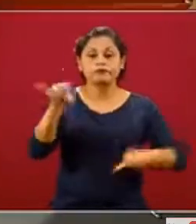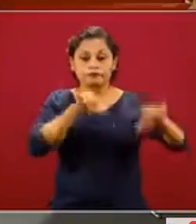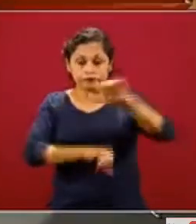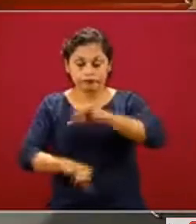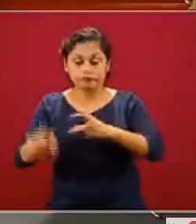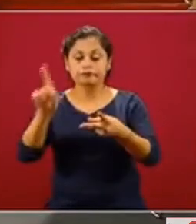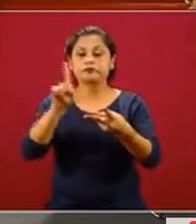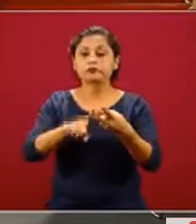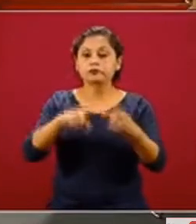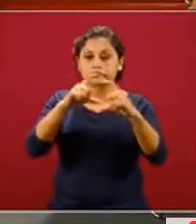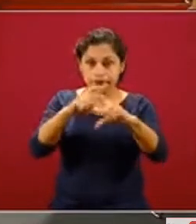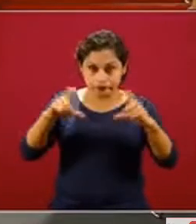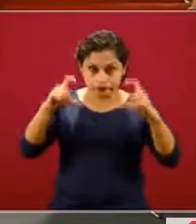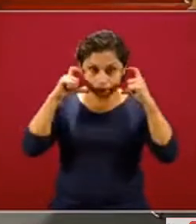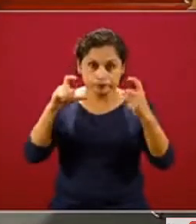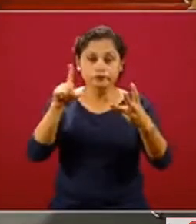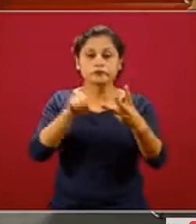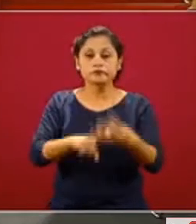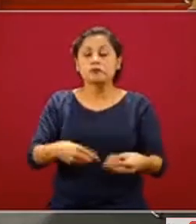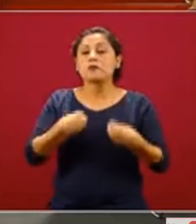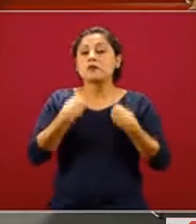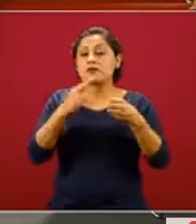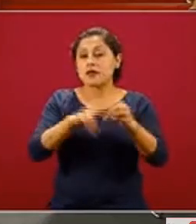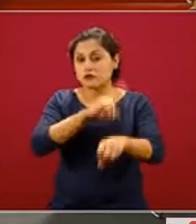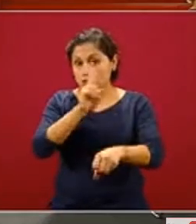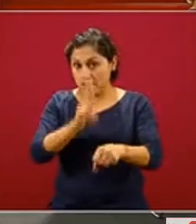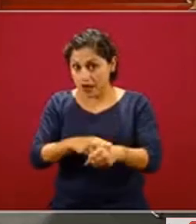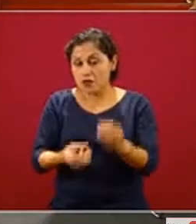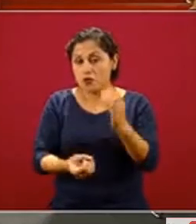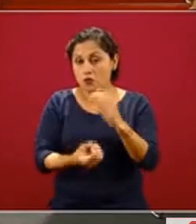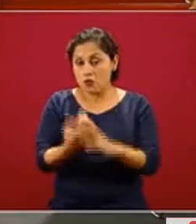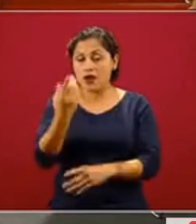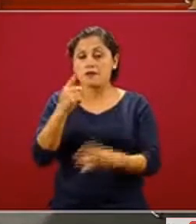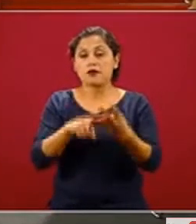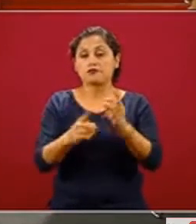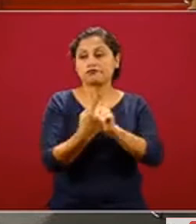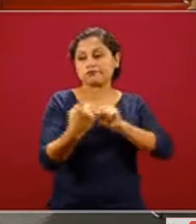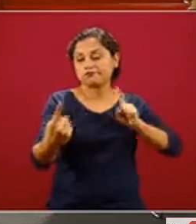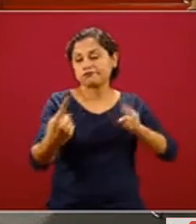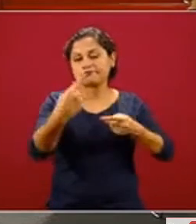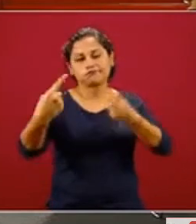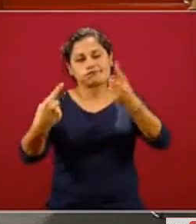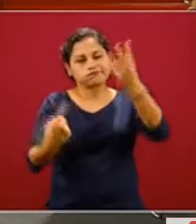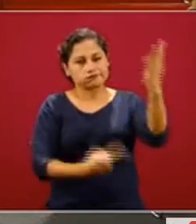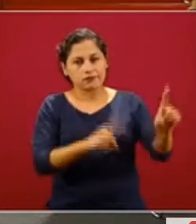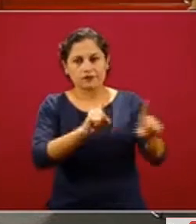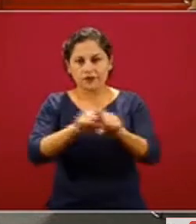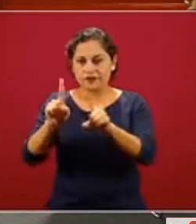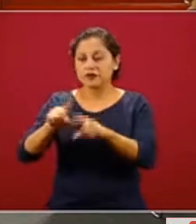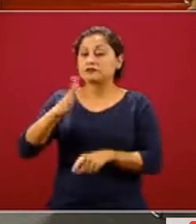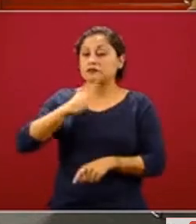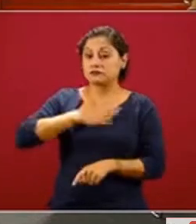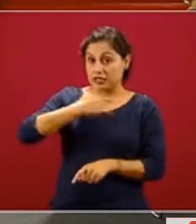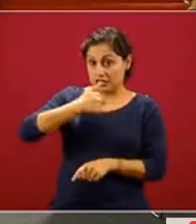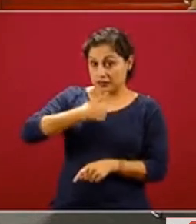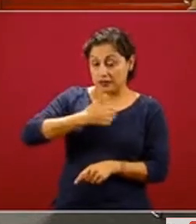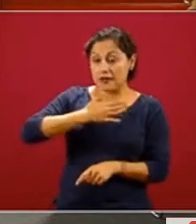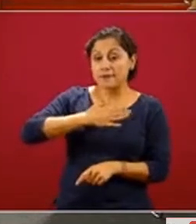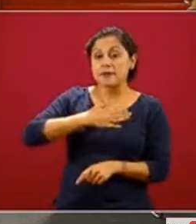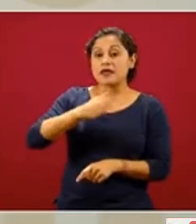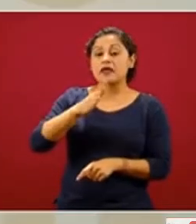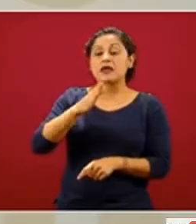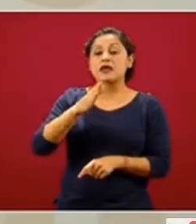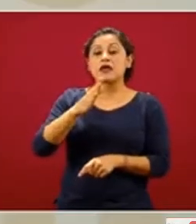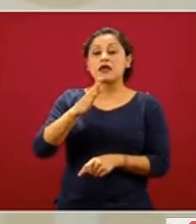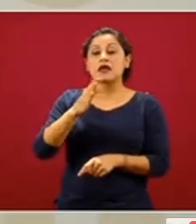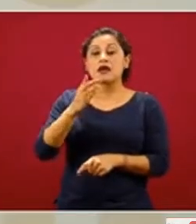la normalidad, la nueva normalidad, la sana distancia, etcétera. Y efectivamente, hice un comentario que ahora hago aquí con ustedes